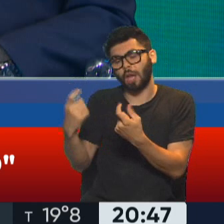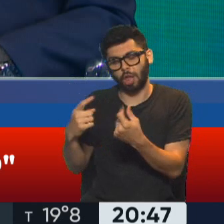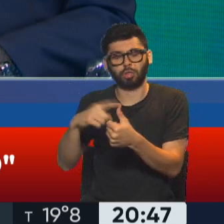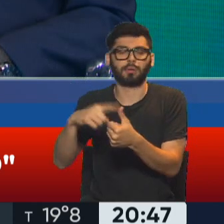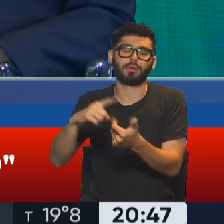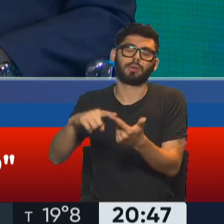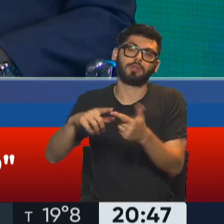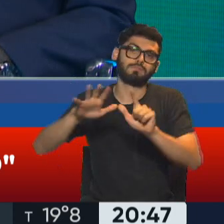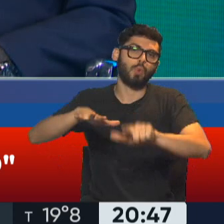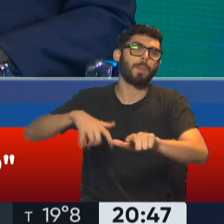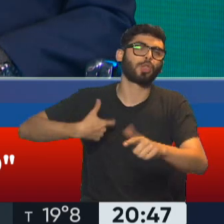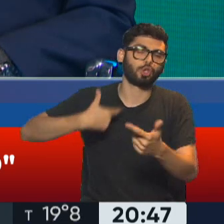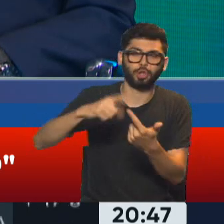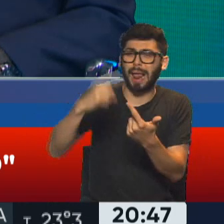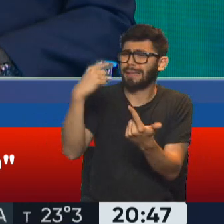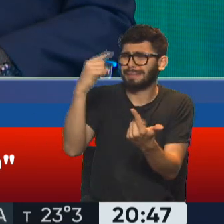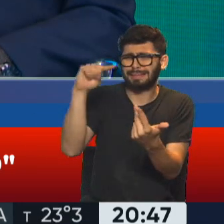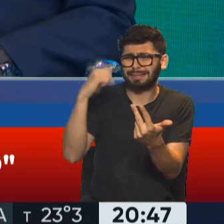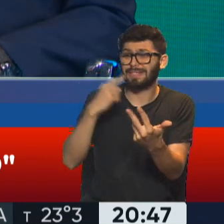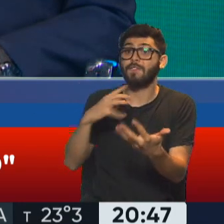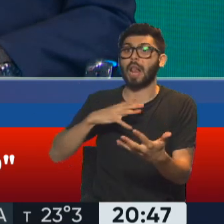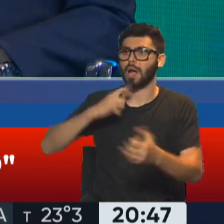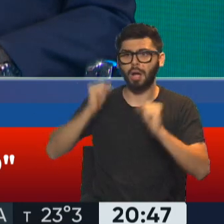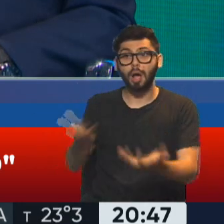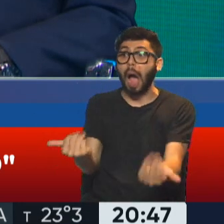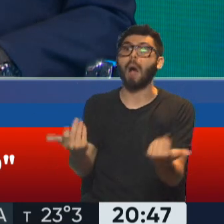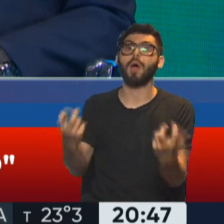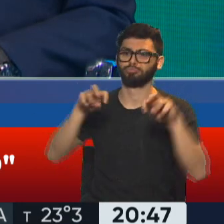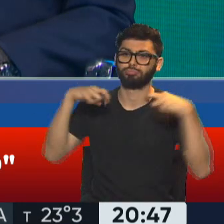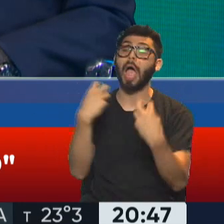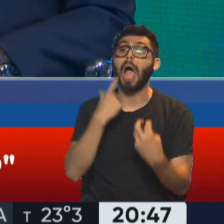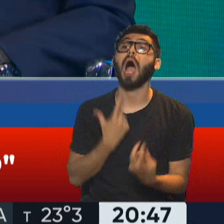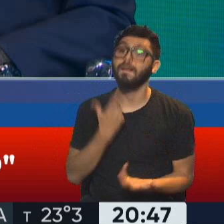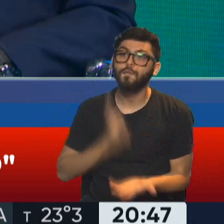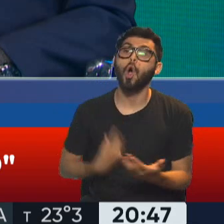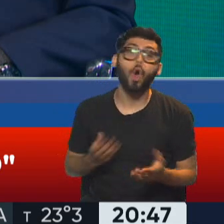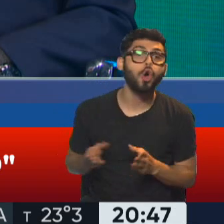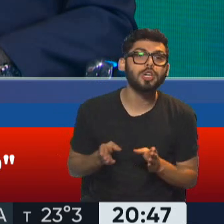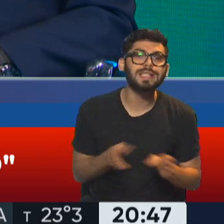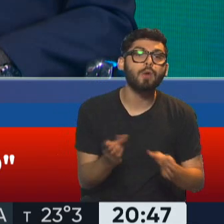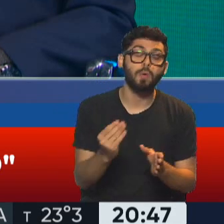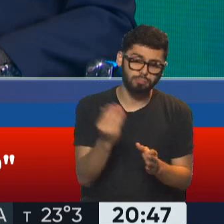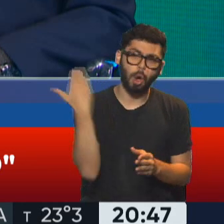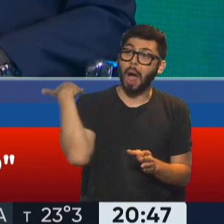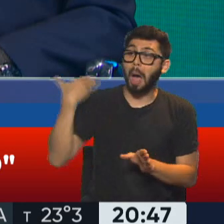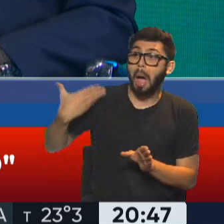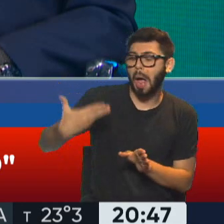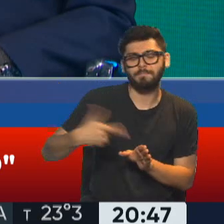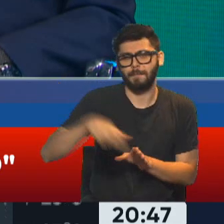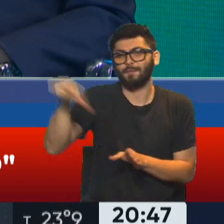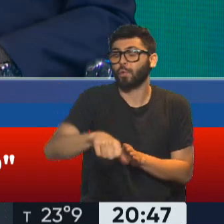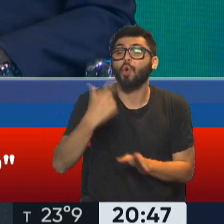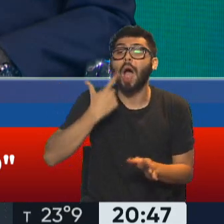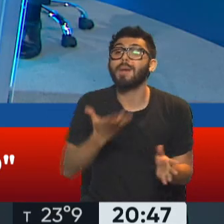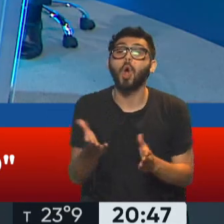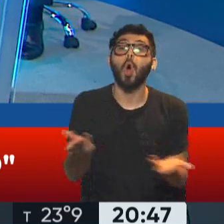a los movimientos sociales, etcétera, y decir, bueno, hay que tomar otro rumbo que fue que el de las PASO no funcionó. Hay que convocar,